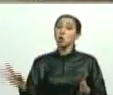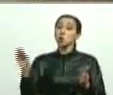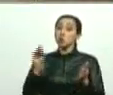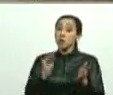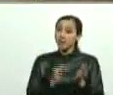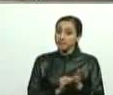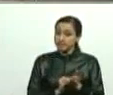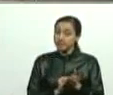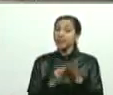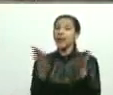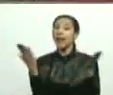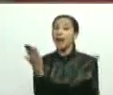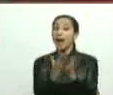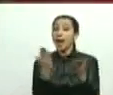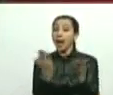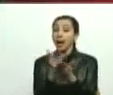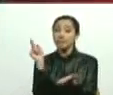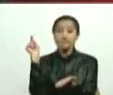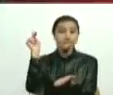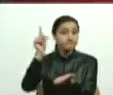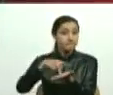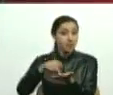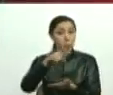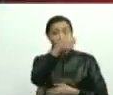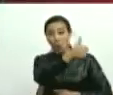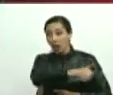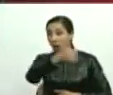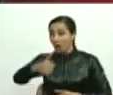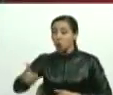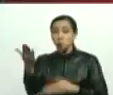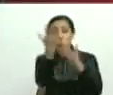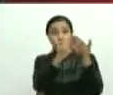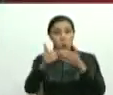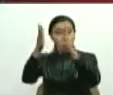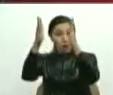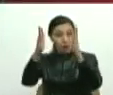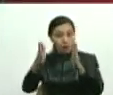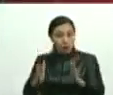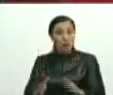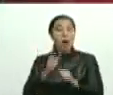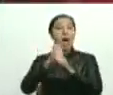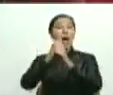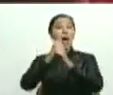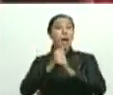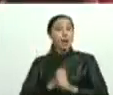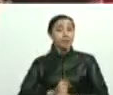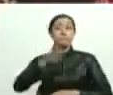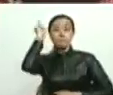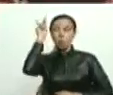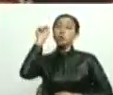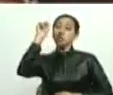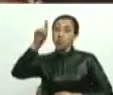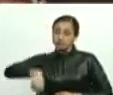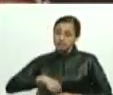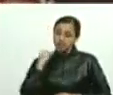a clases de los estudiantes venezolanos, de las estudiantes, maestras, maestros.